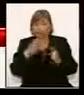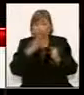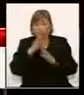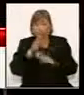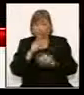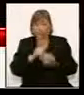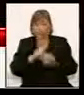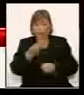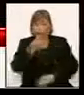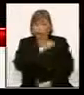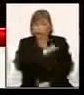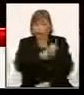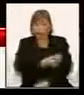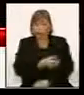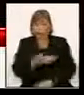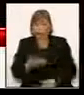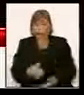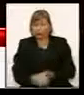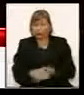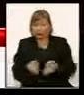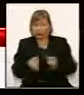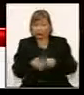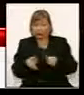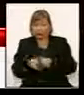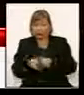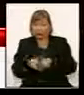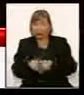a la Autoridad de Transporte Urbano. De igual manera,